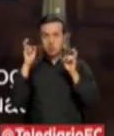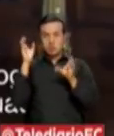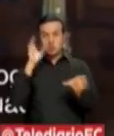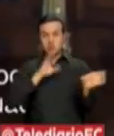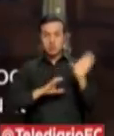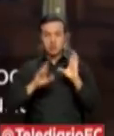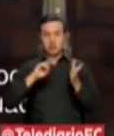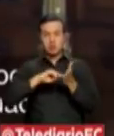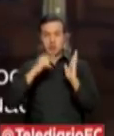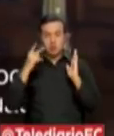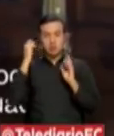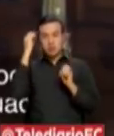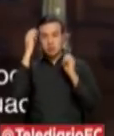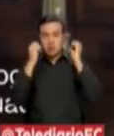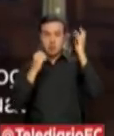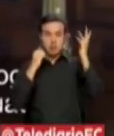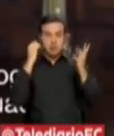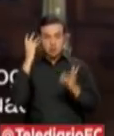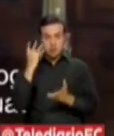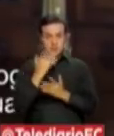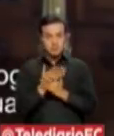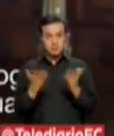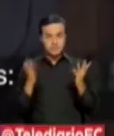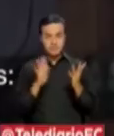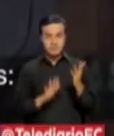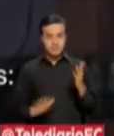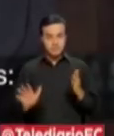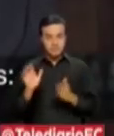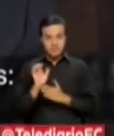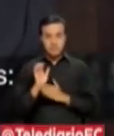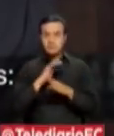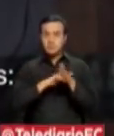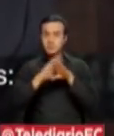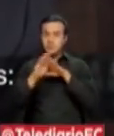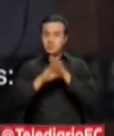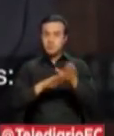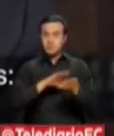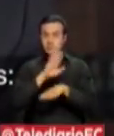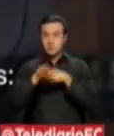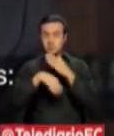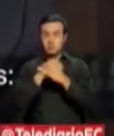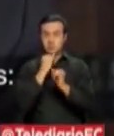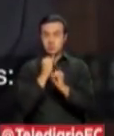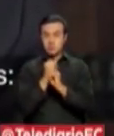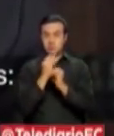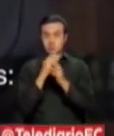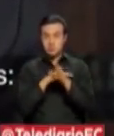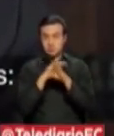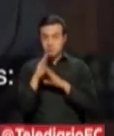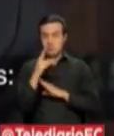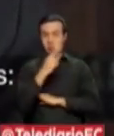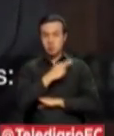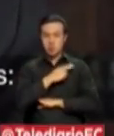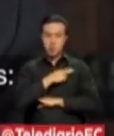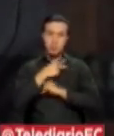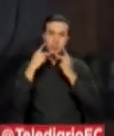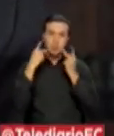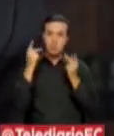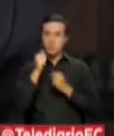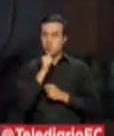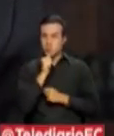tecnología e innovación y saberes ancestrales del ecuador están invitadas todas las instituciones universidades públicas y privadas